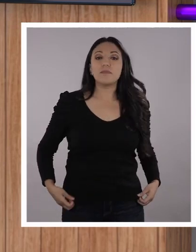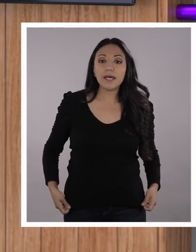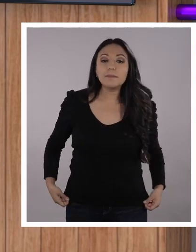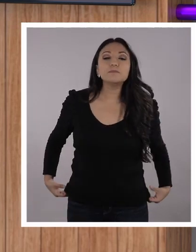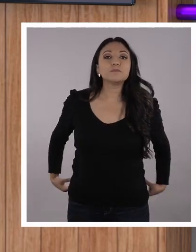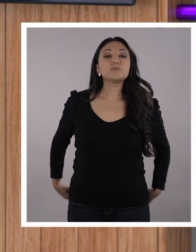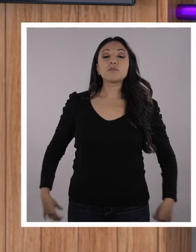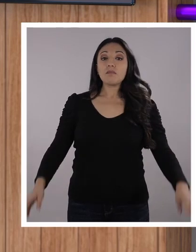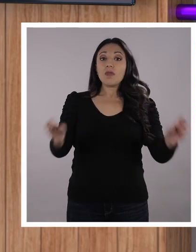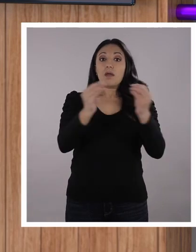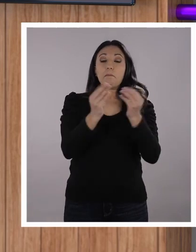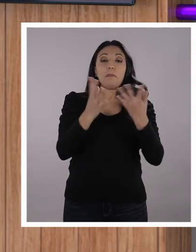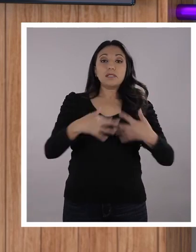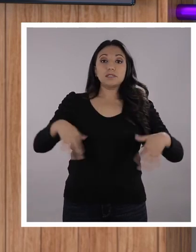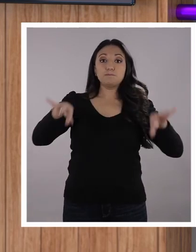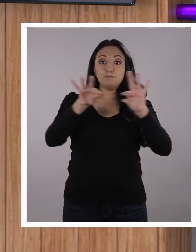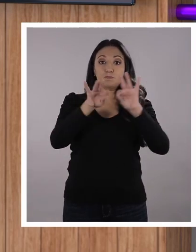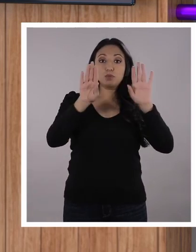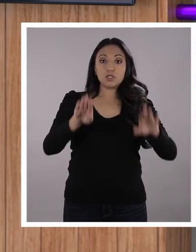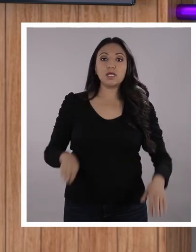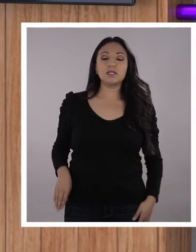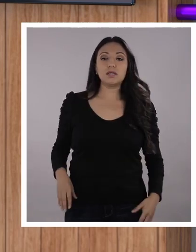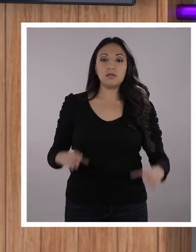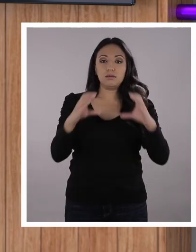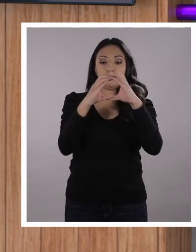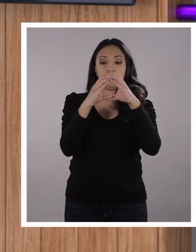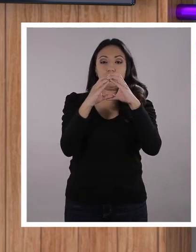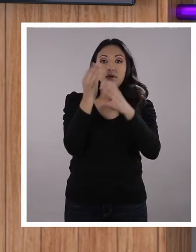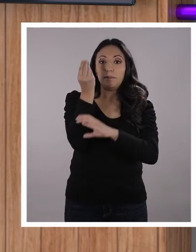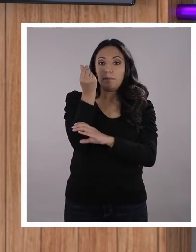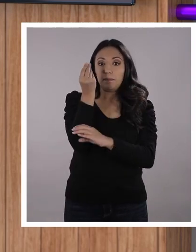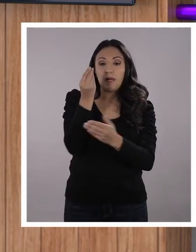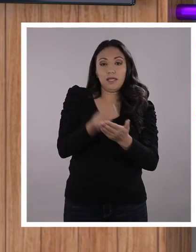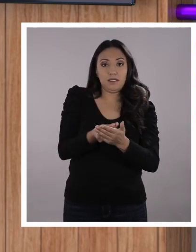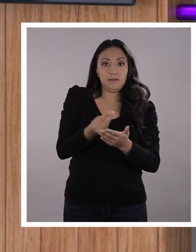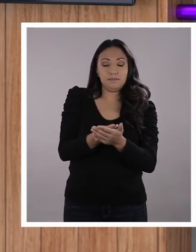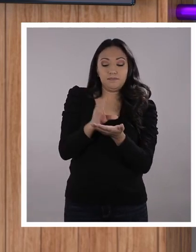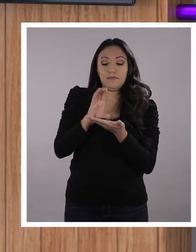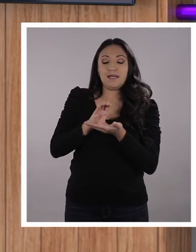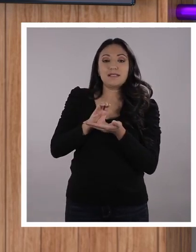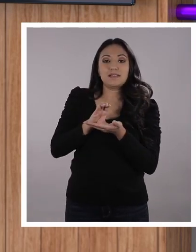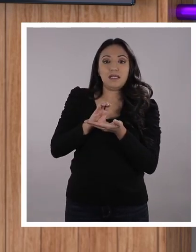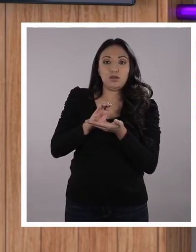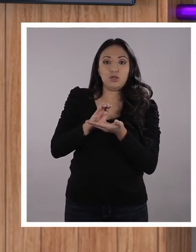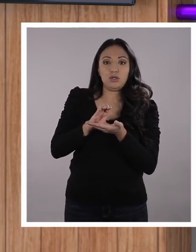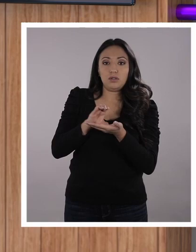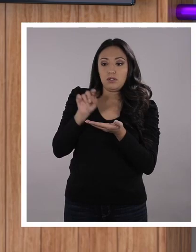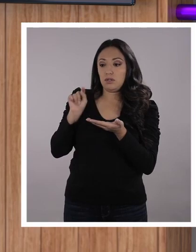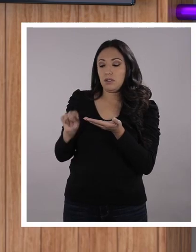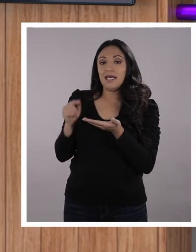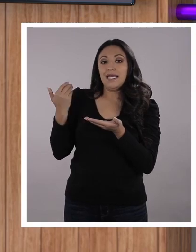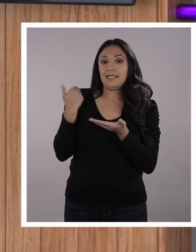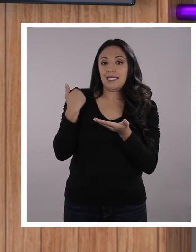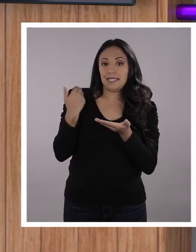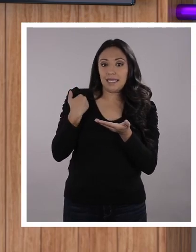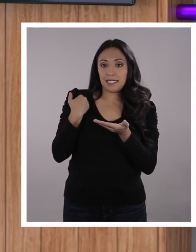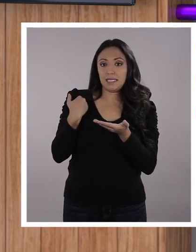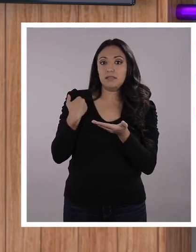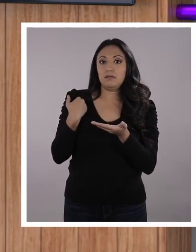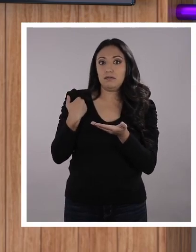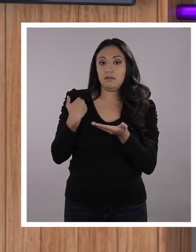la rueda. Lo más importante es el... dinero, como quedamos al inicio. El centro, pero lo más importante es...